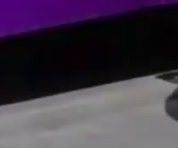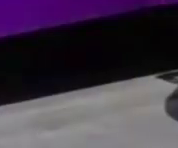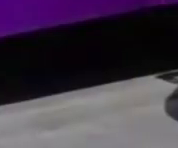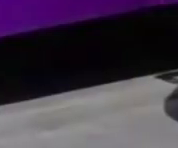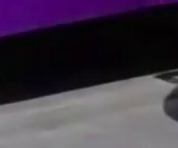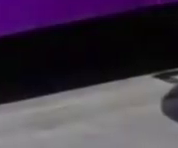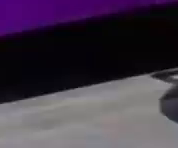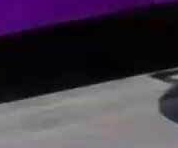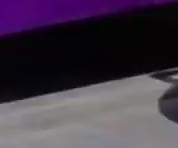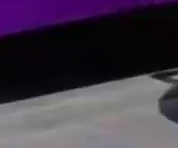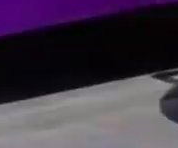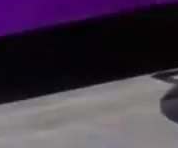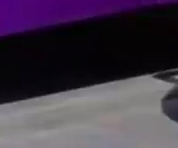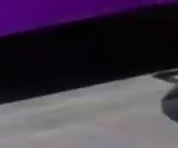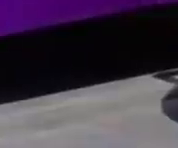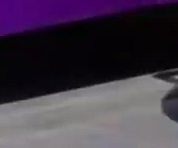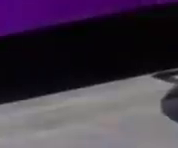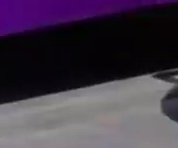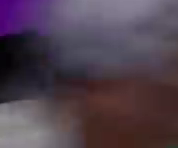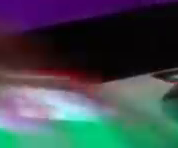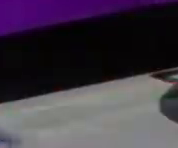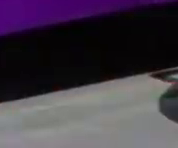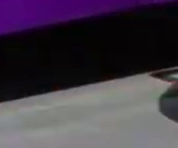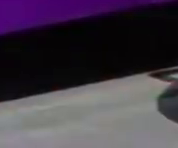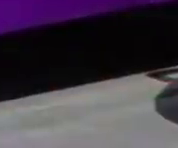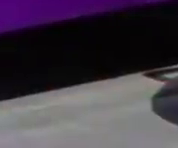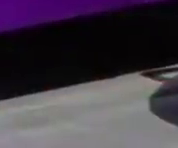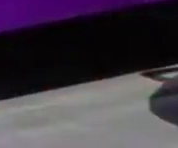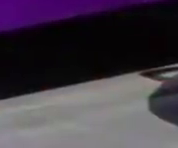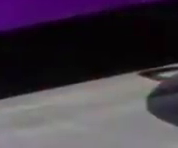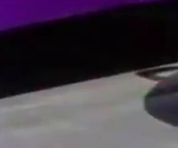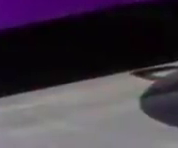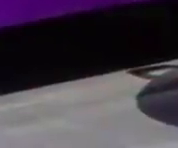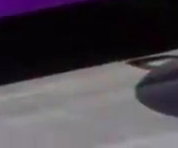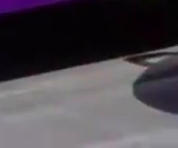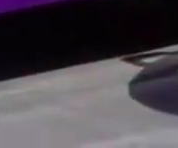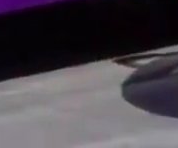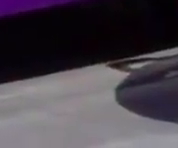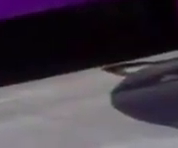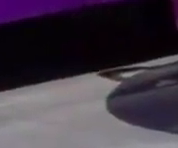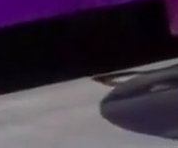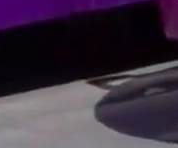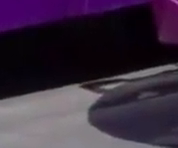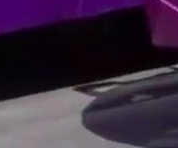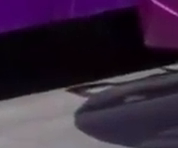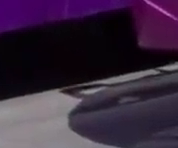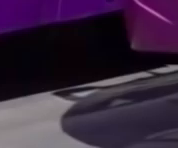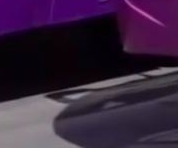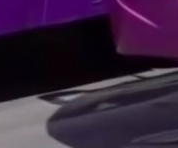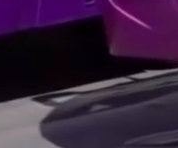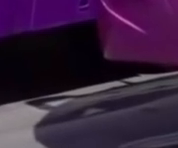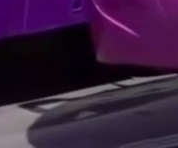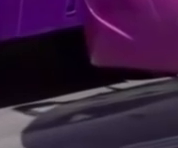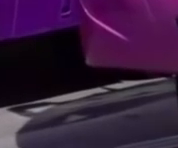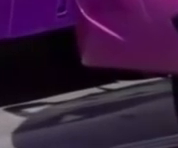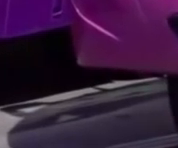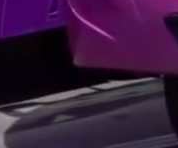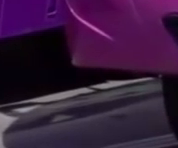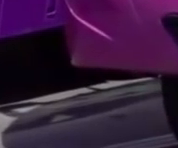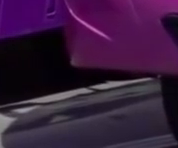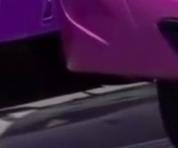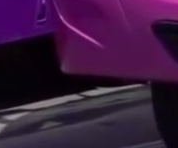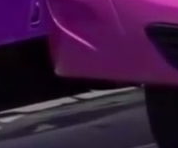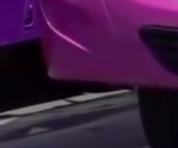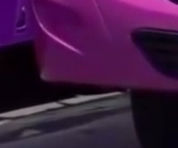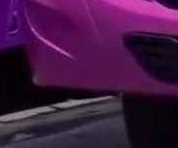Ciudad de México refrenda su compromiso con la ciudadanía para sustituir 6.000 unidades de autobuses